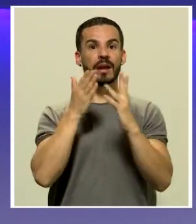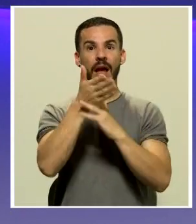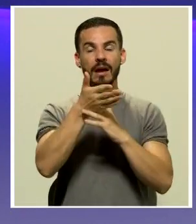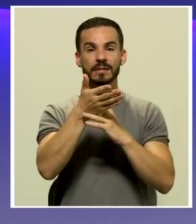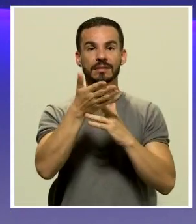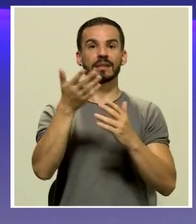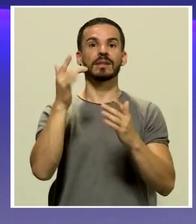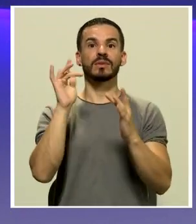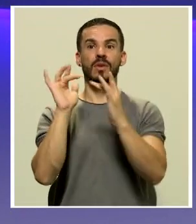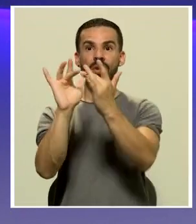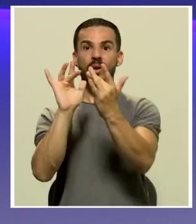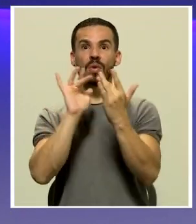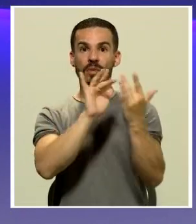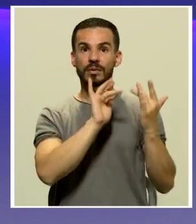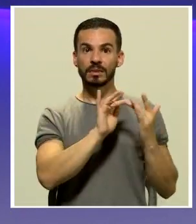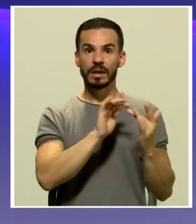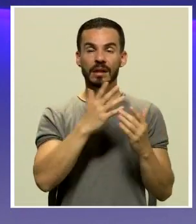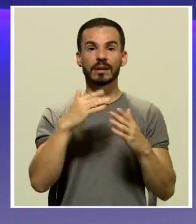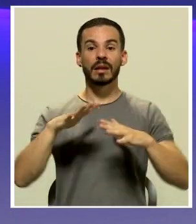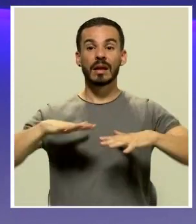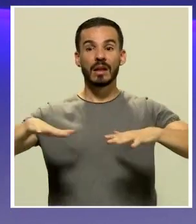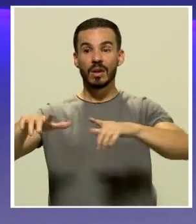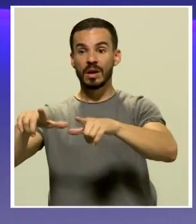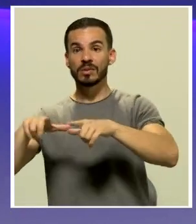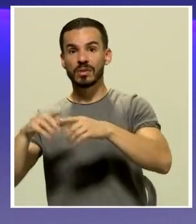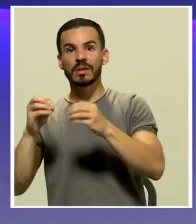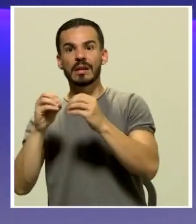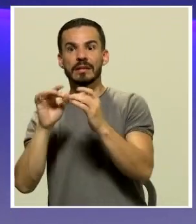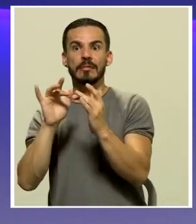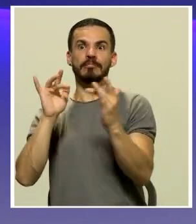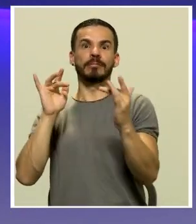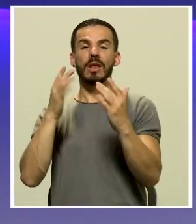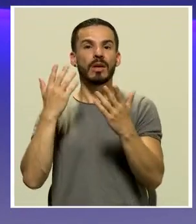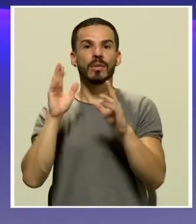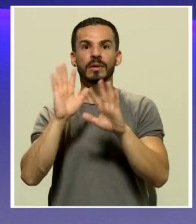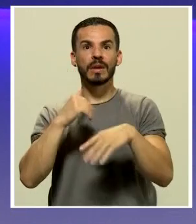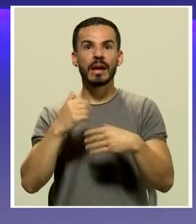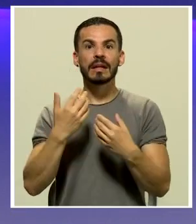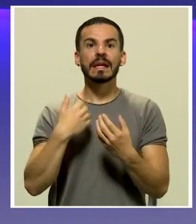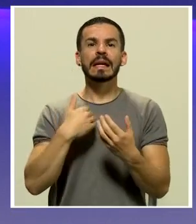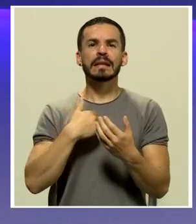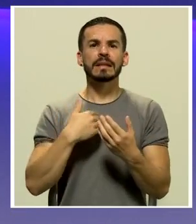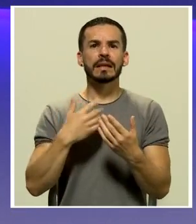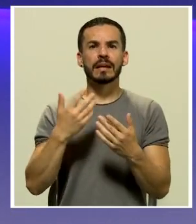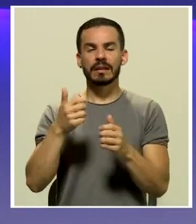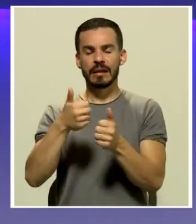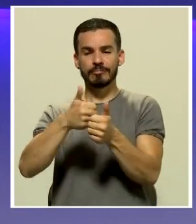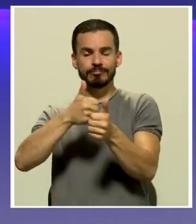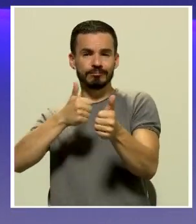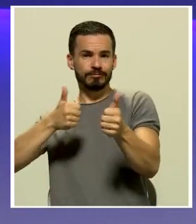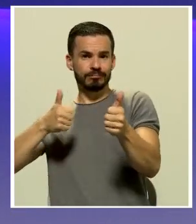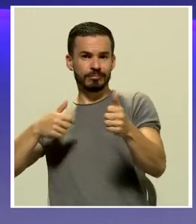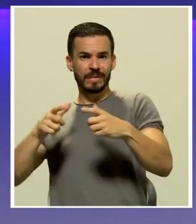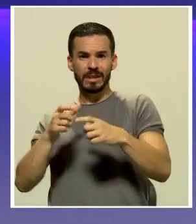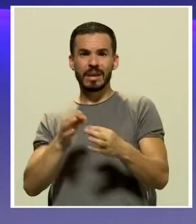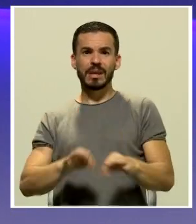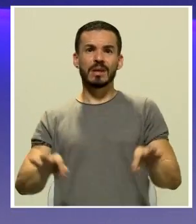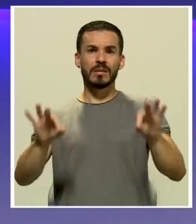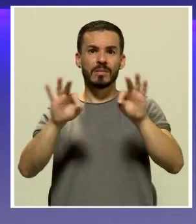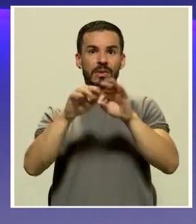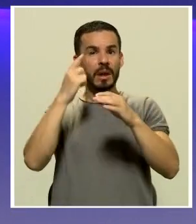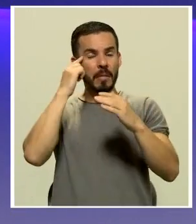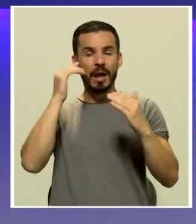telecomunicaciones de las zonas más desconectadas del país y que tiene un enorme rezago en cerrar la